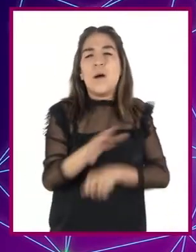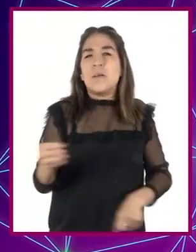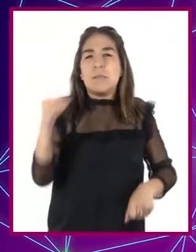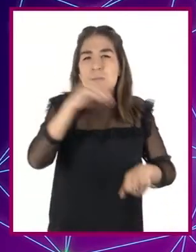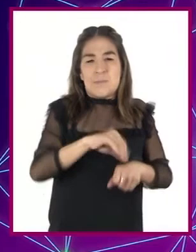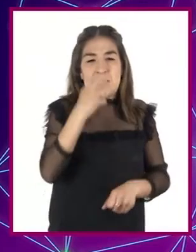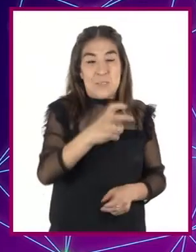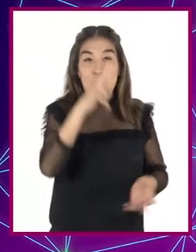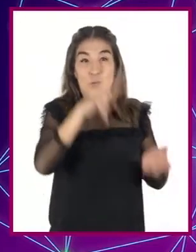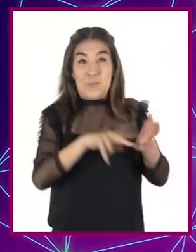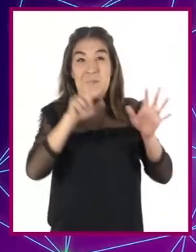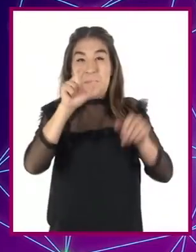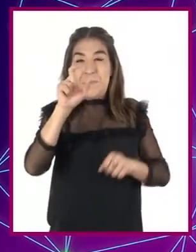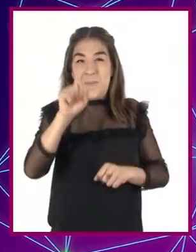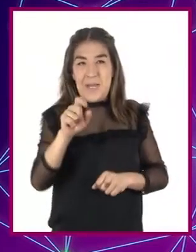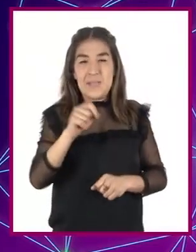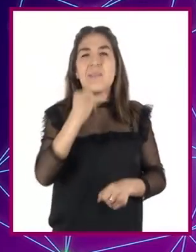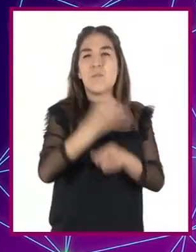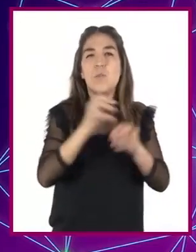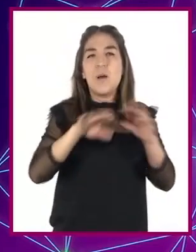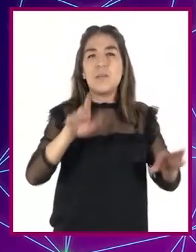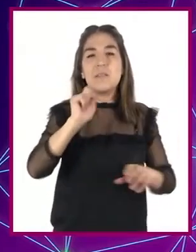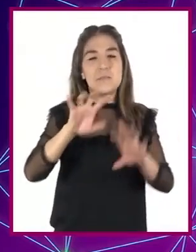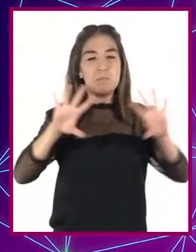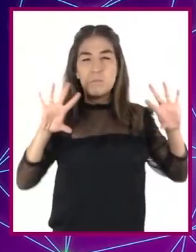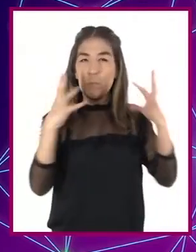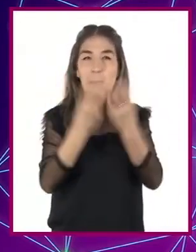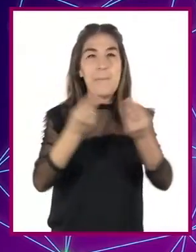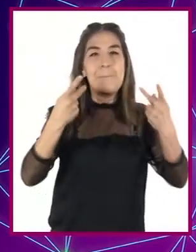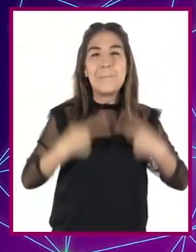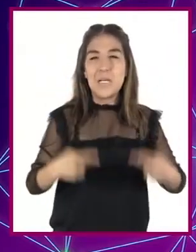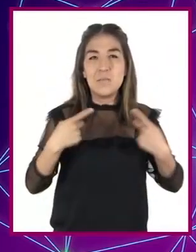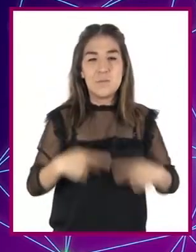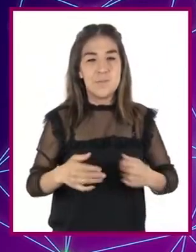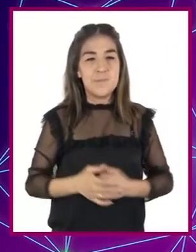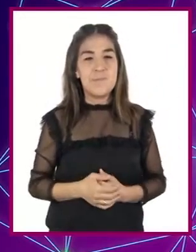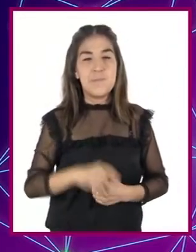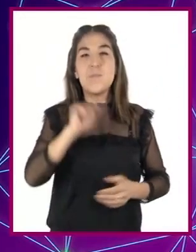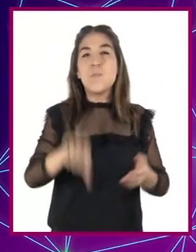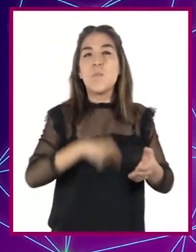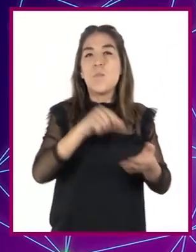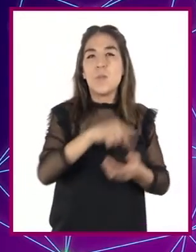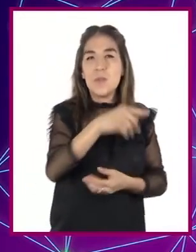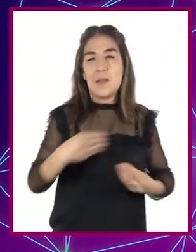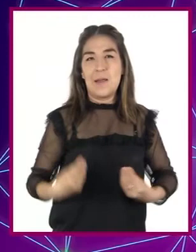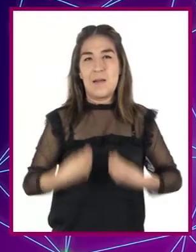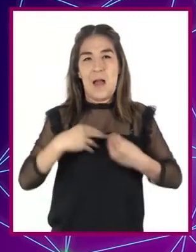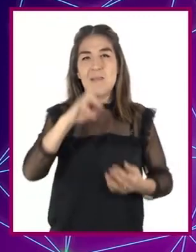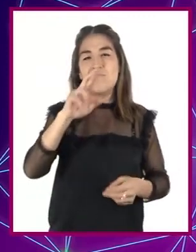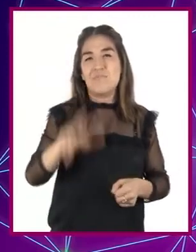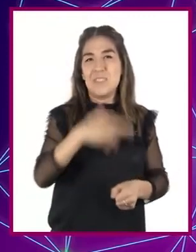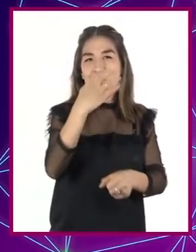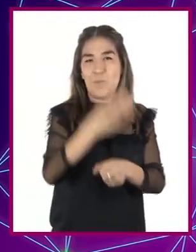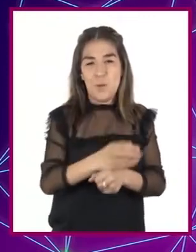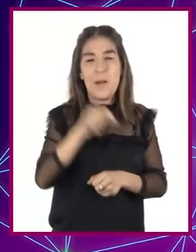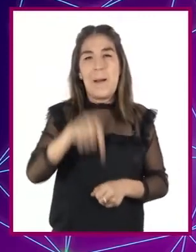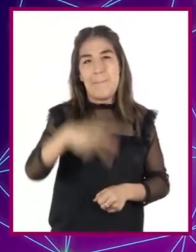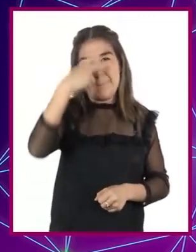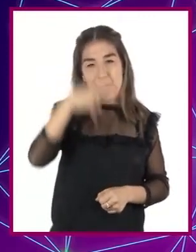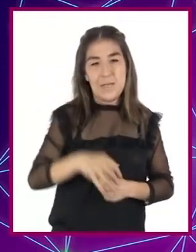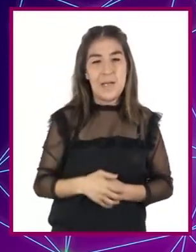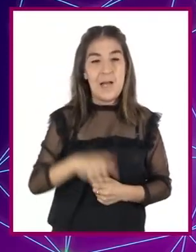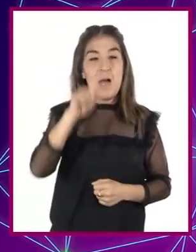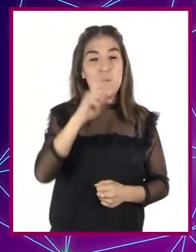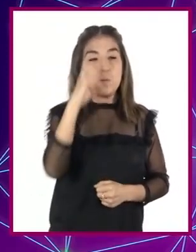de 2020 se refiere al promedio de personas que ocupan una vivienda en la República Mexicana.